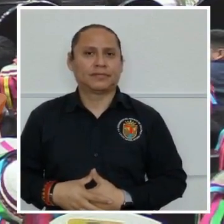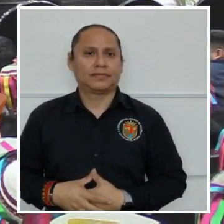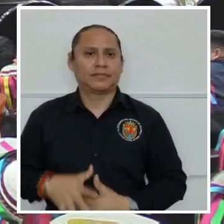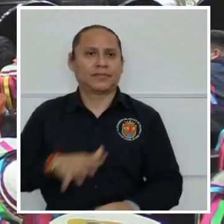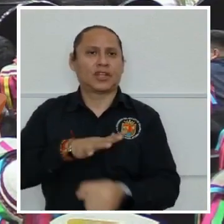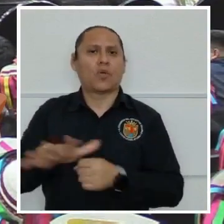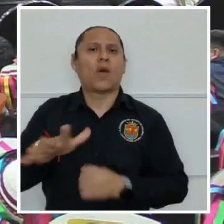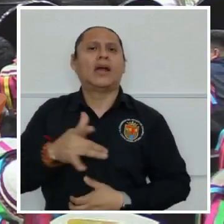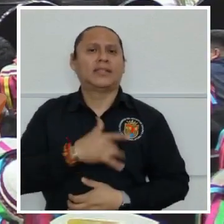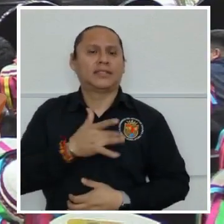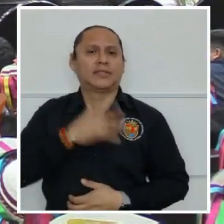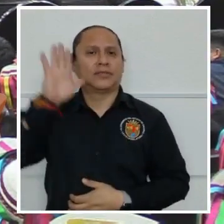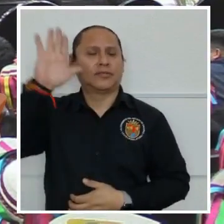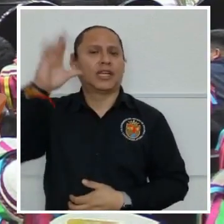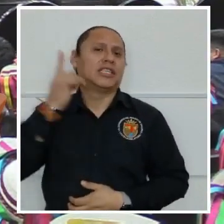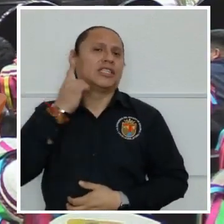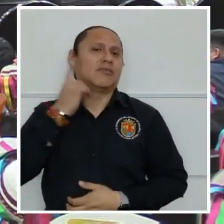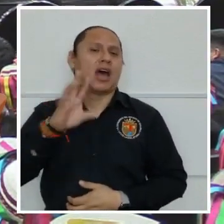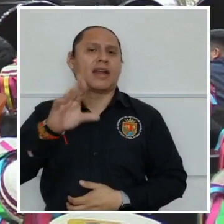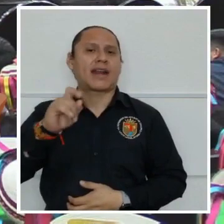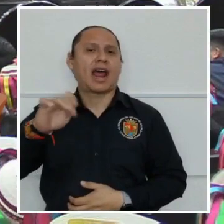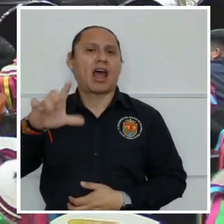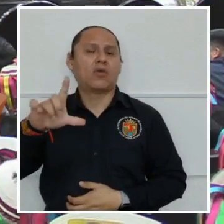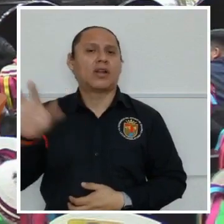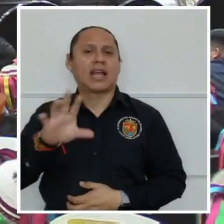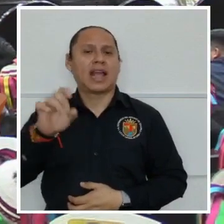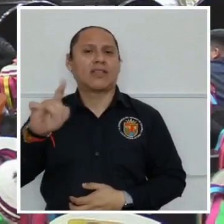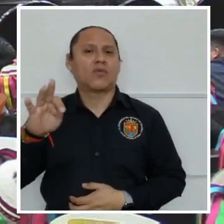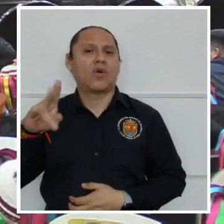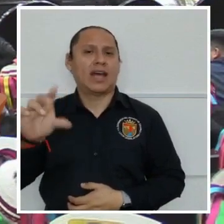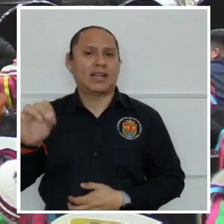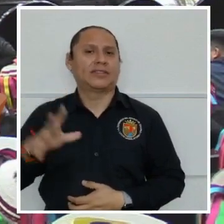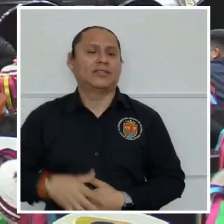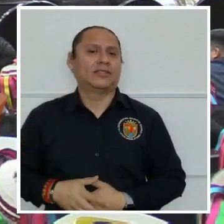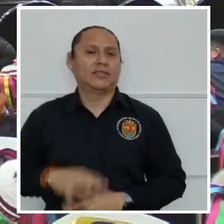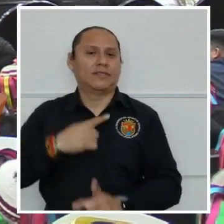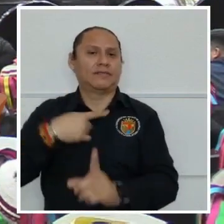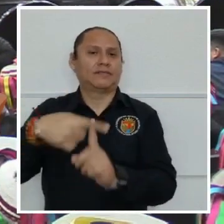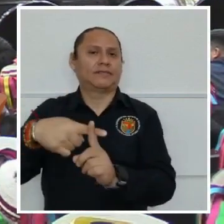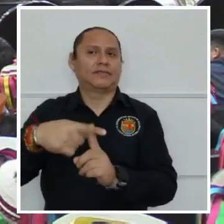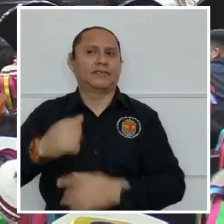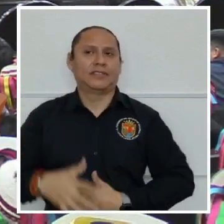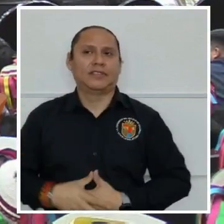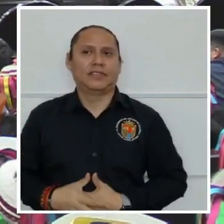¿En qué sentido su participación, diputado Raúl Eduardo Bonifaz Moedano?